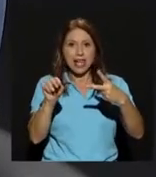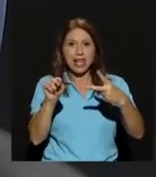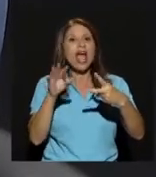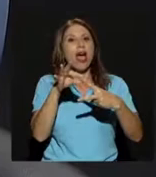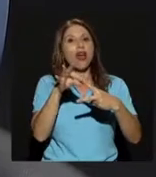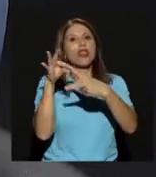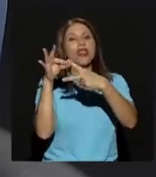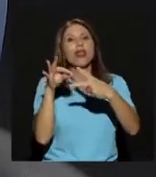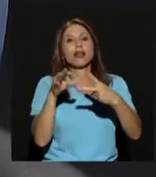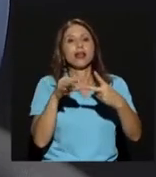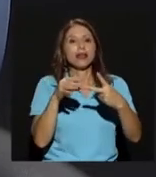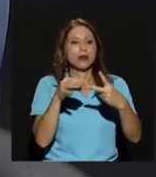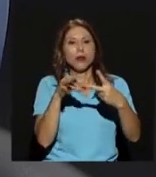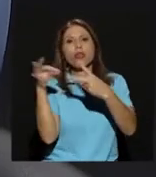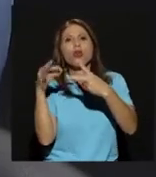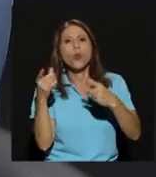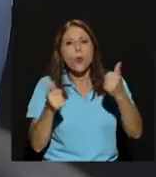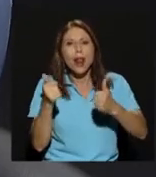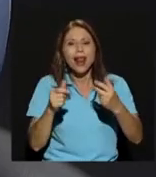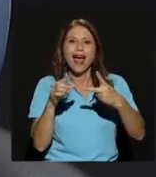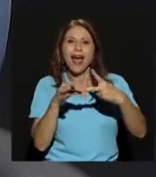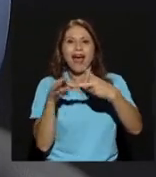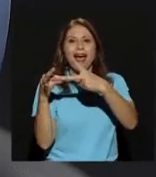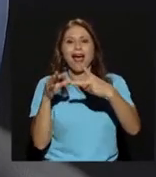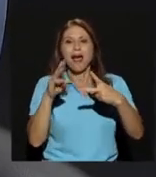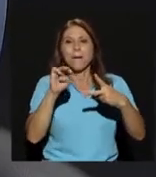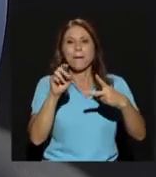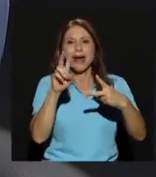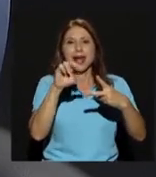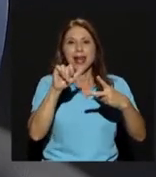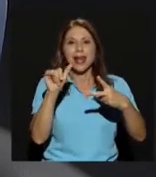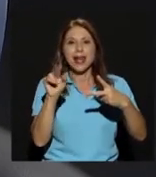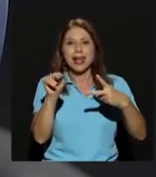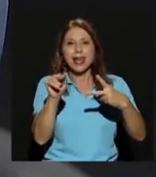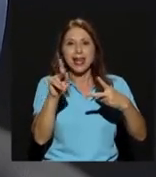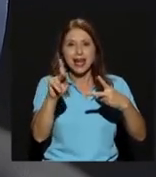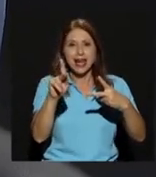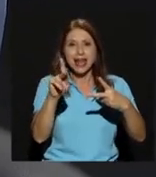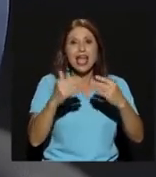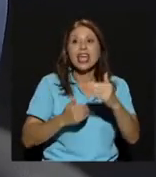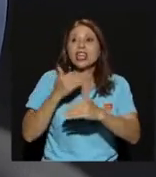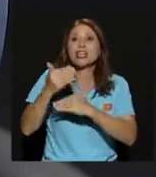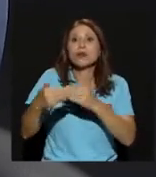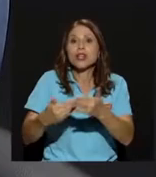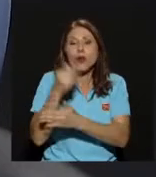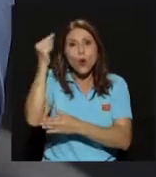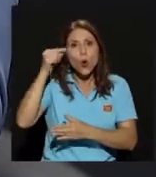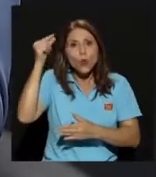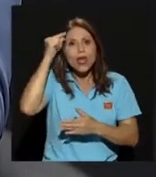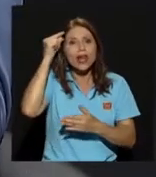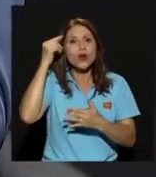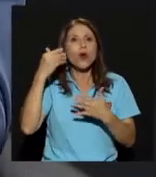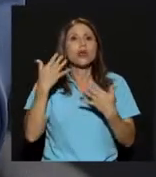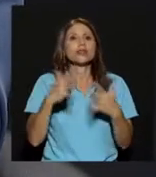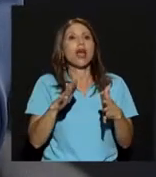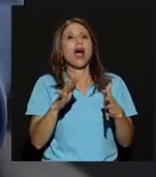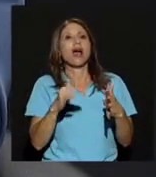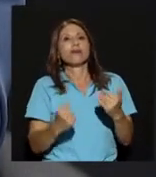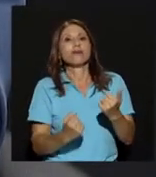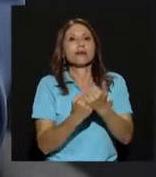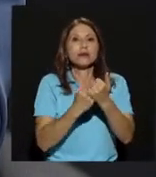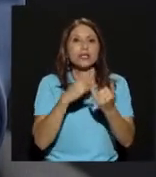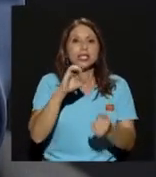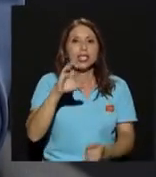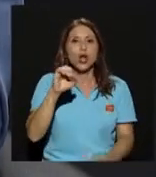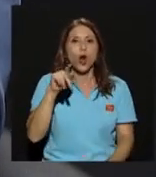este y decide analizar el tema y optar por xico y se aprueba la ley el tema es que a la fecha